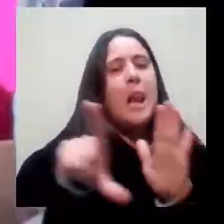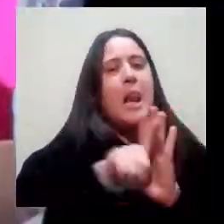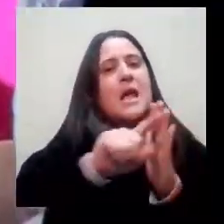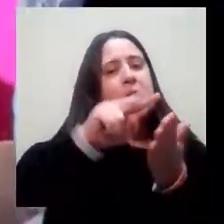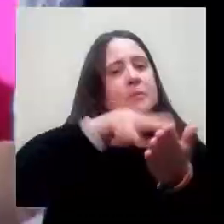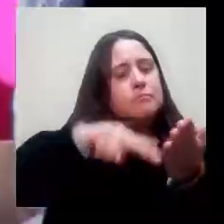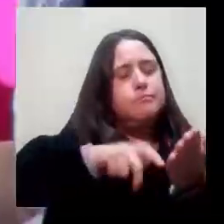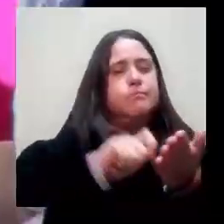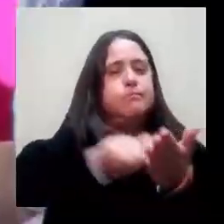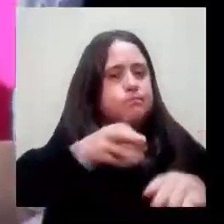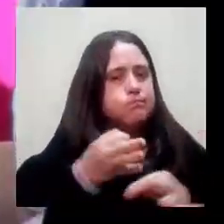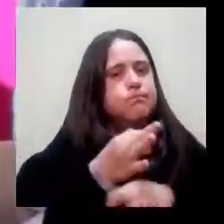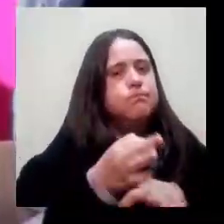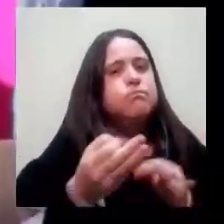permitir?